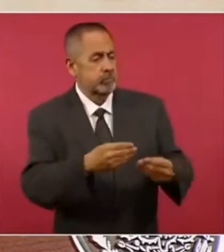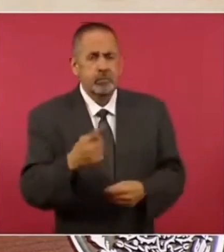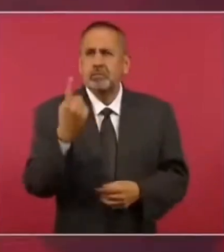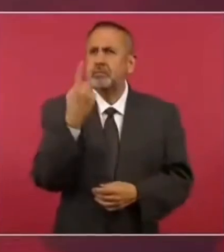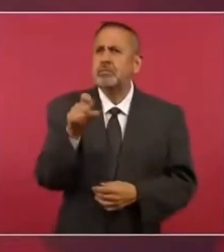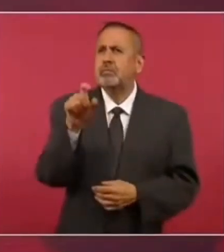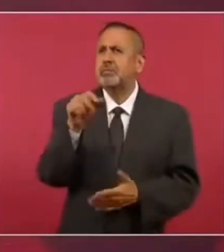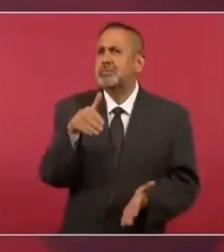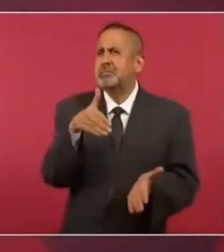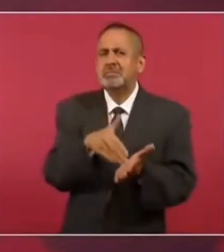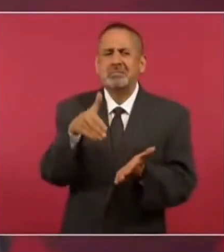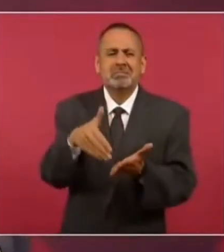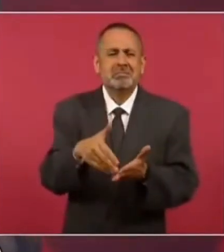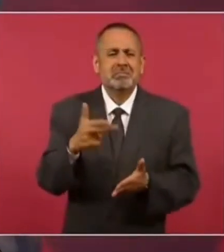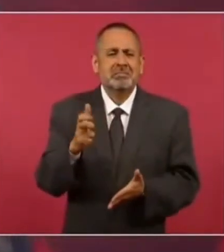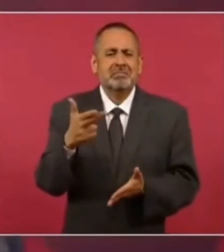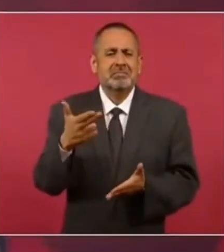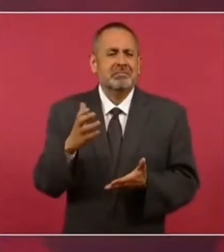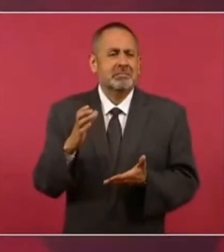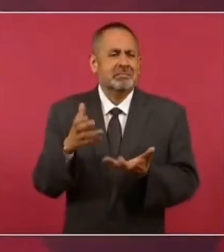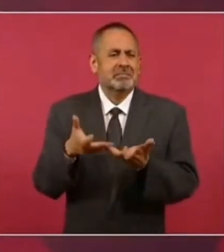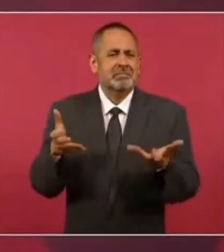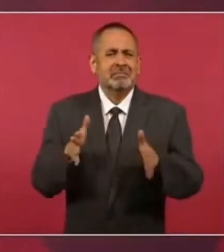120 millones de hectáreas.